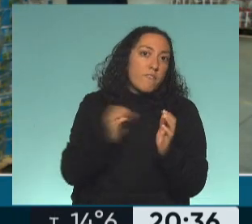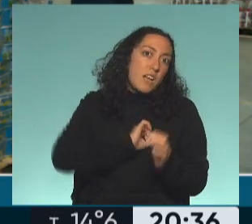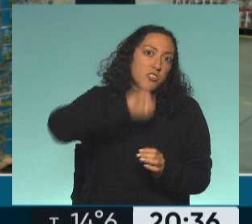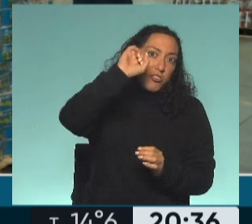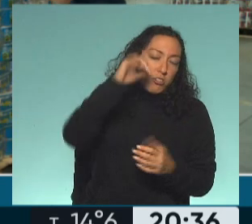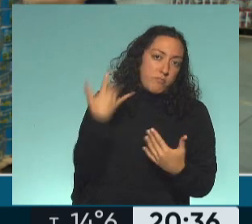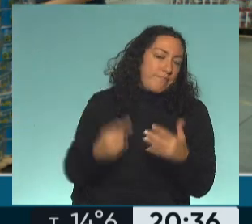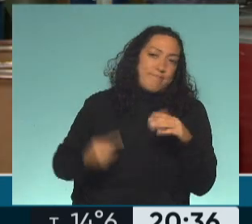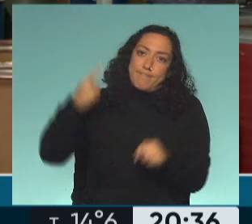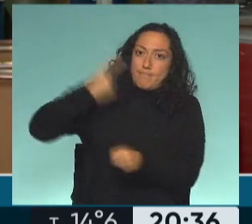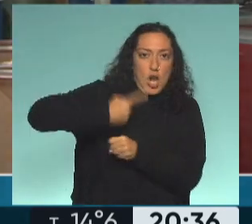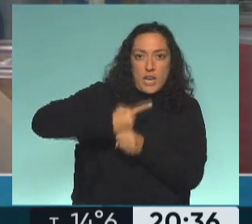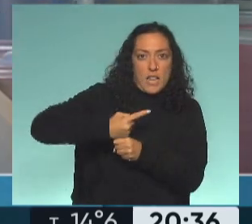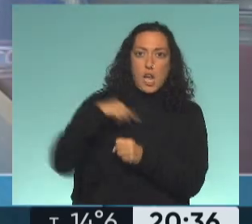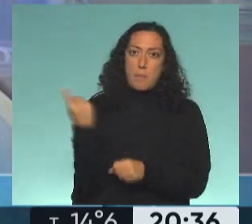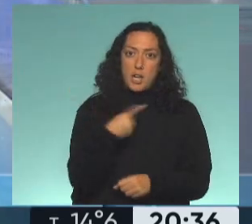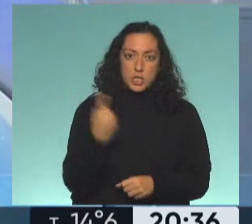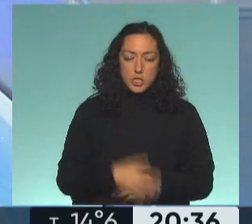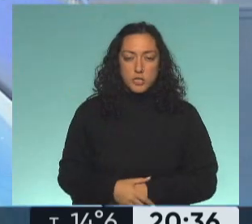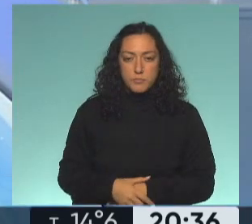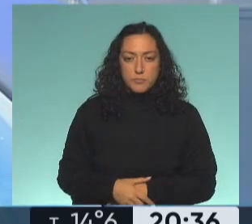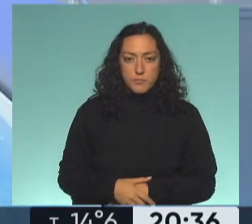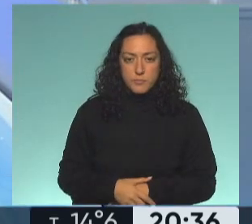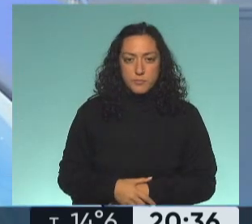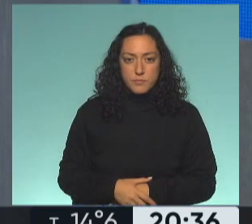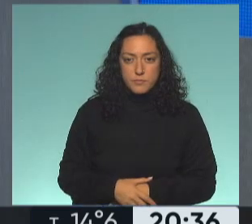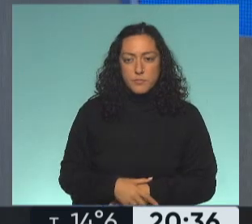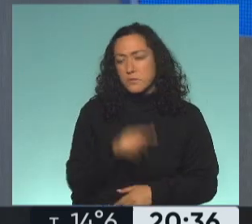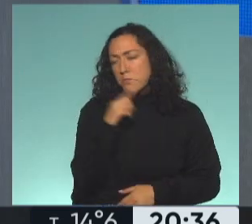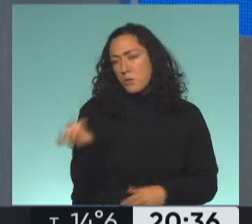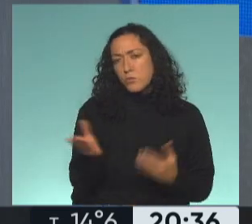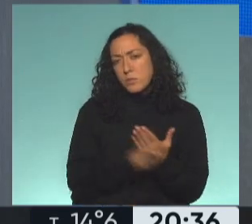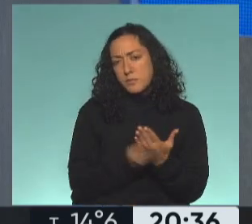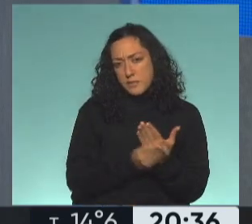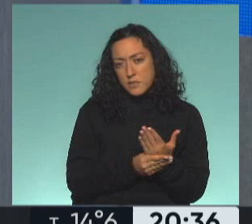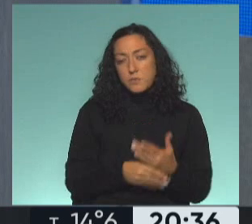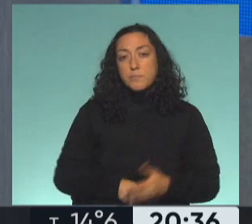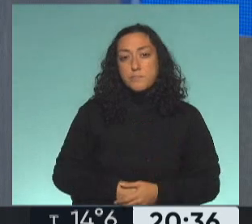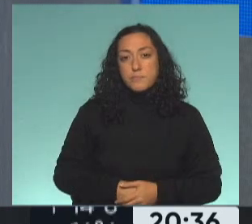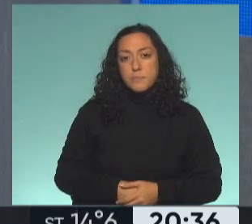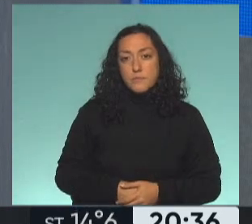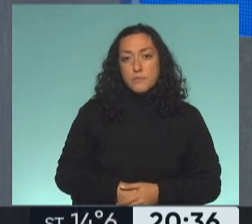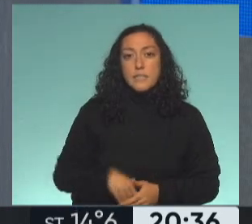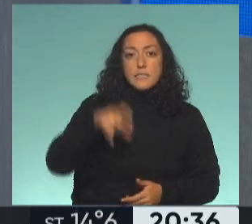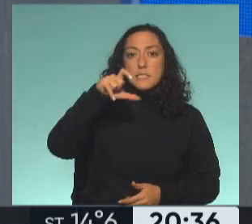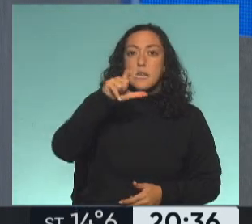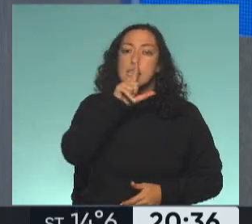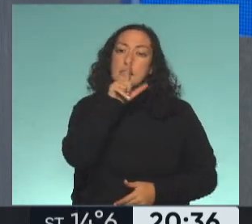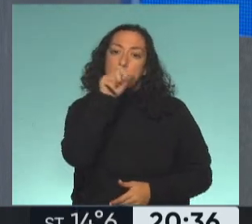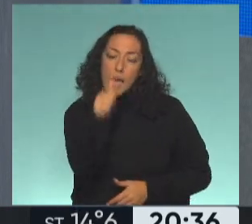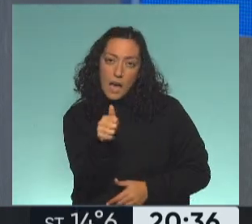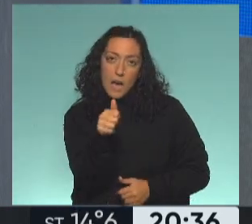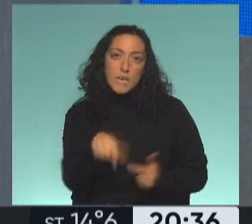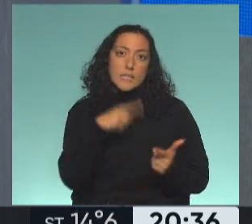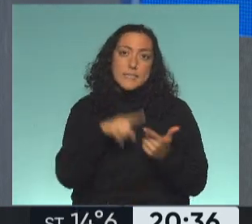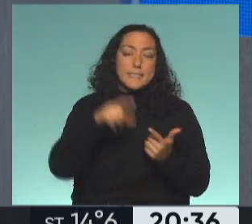es prioritario. Jimena. Ministra, una de las demandas de la CTA y parte de la